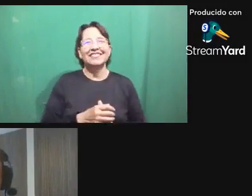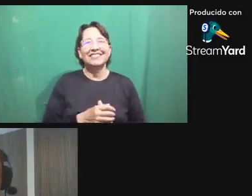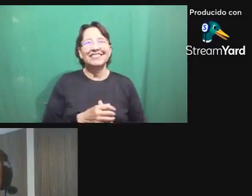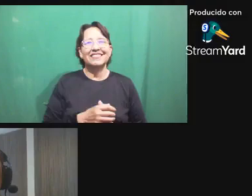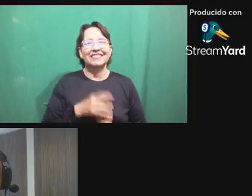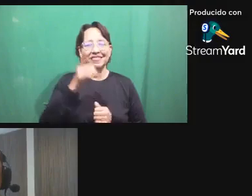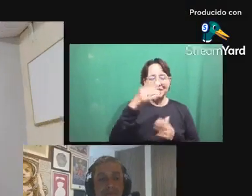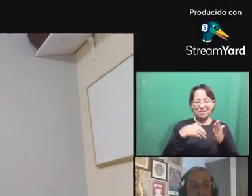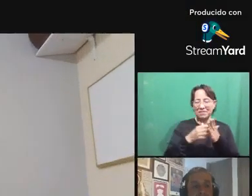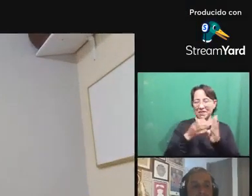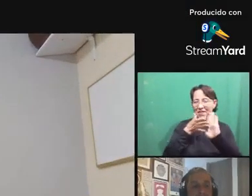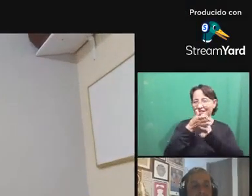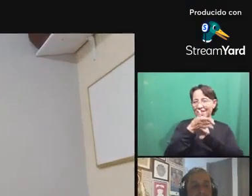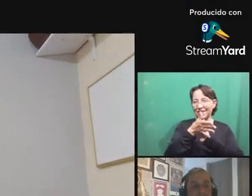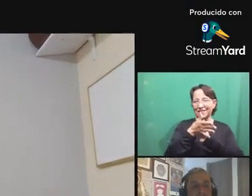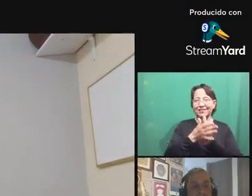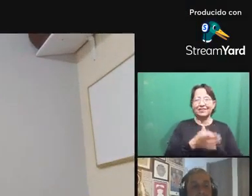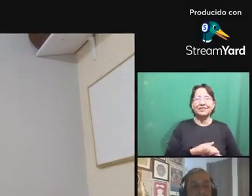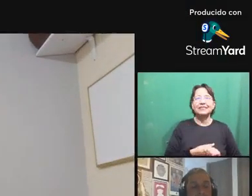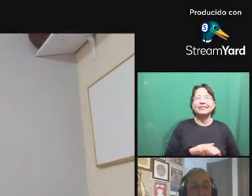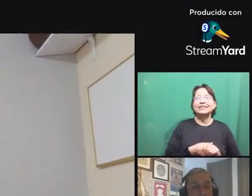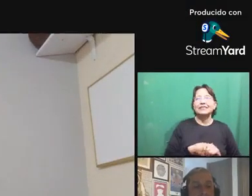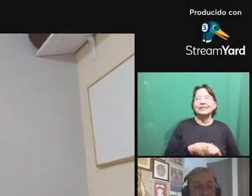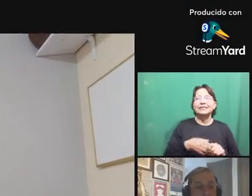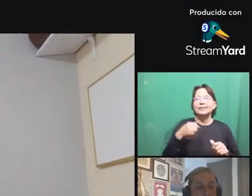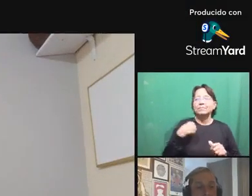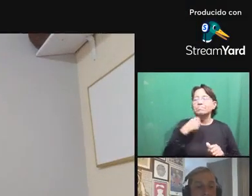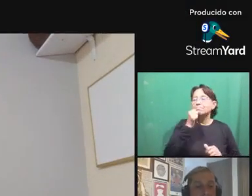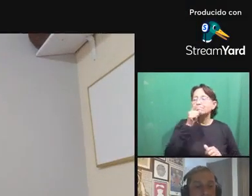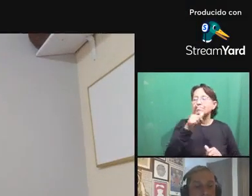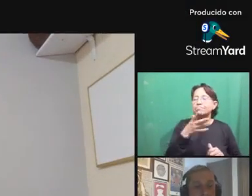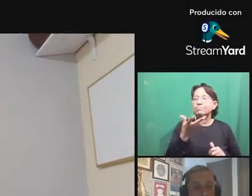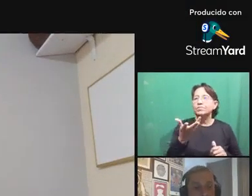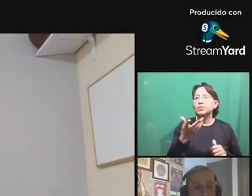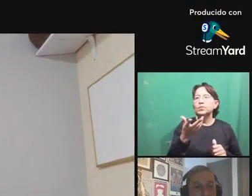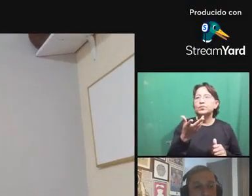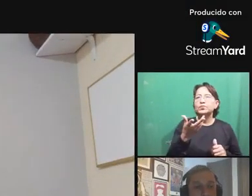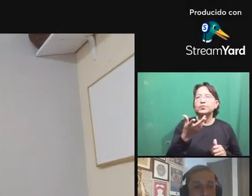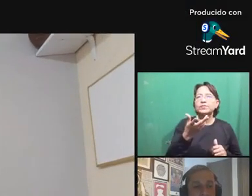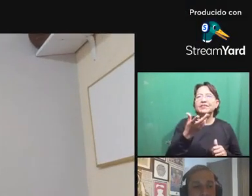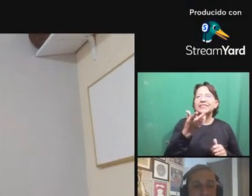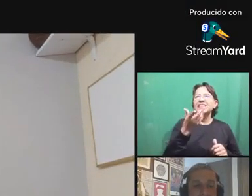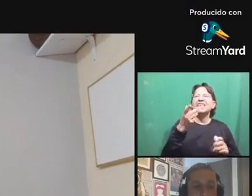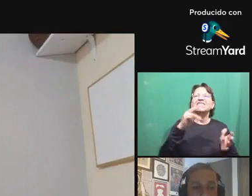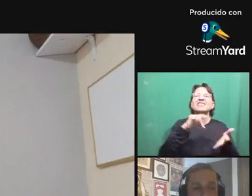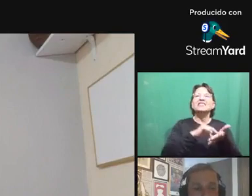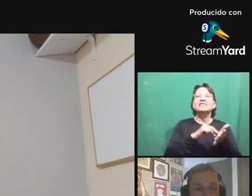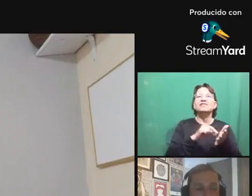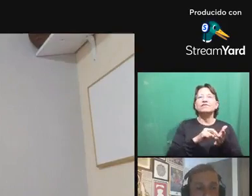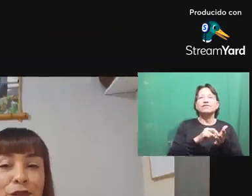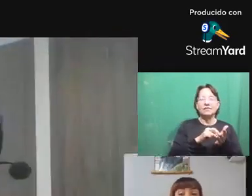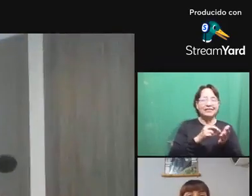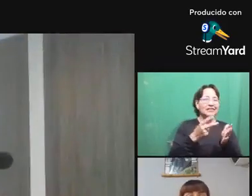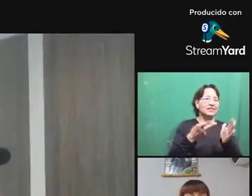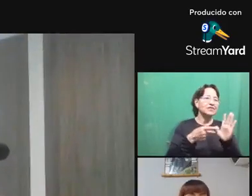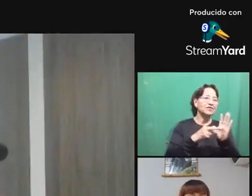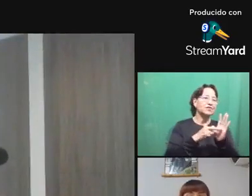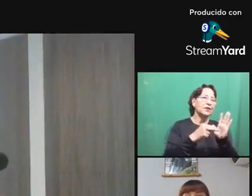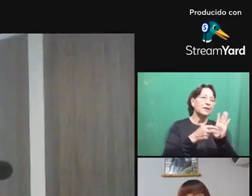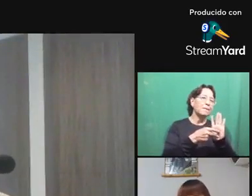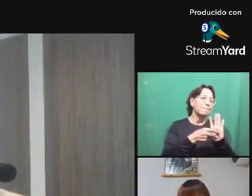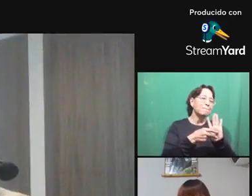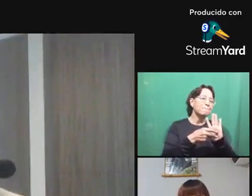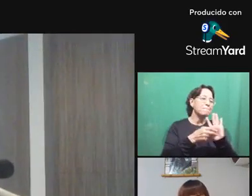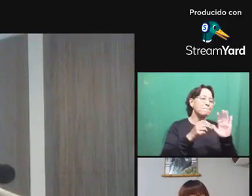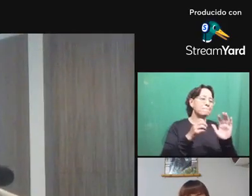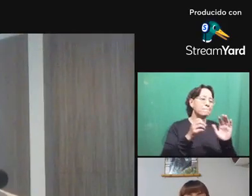la palabra y para tu intervención un poco te pregunto, Yair, ¿qué es el graffiti? ¿Qué es un tag? ¿Qué es una bomba? ¿Qué